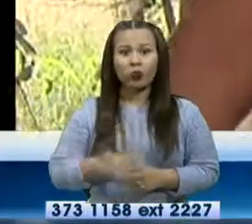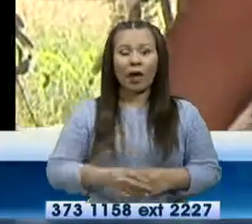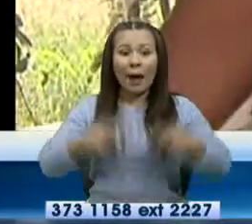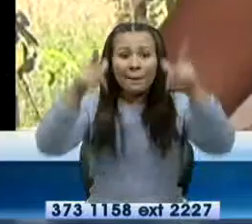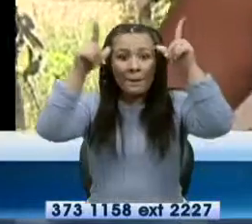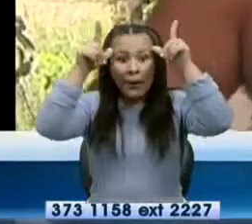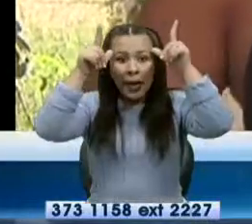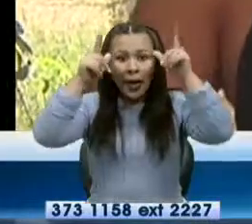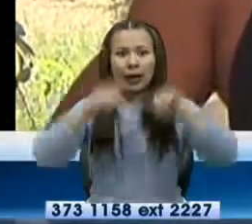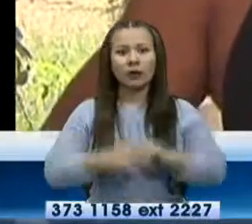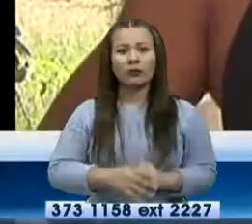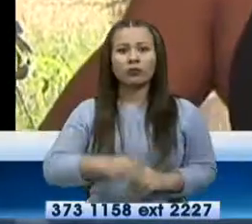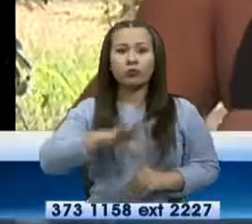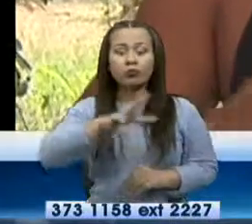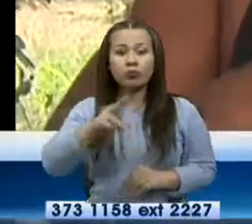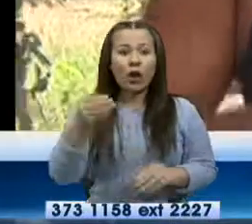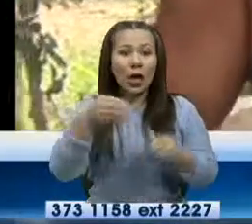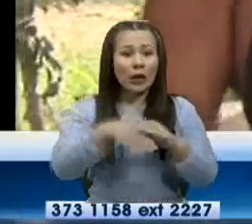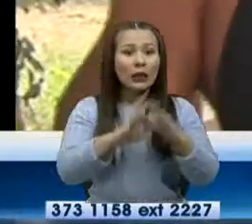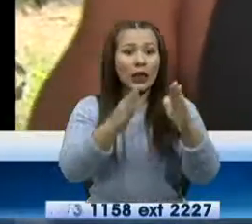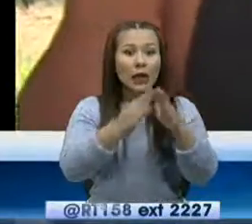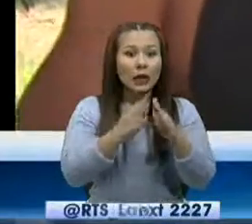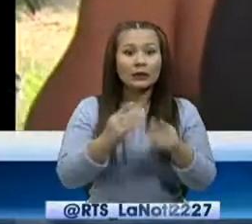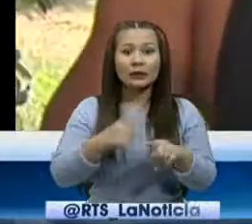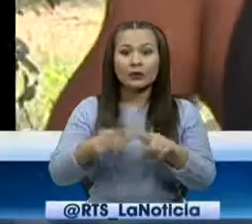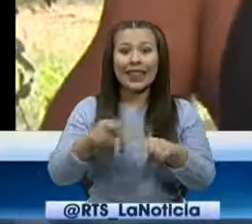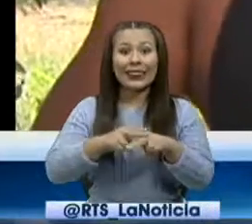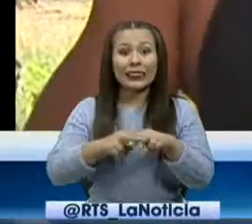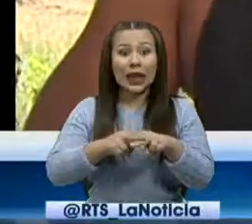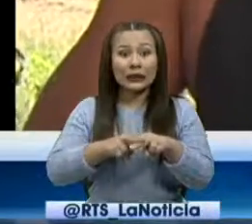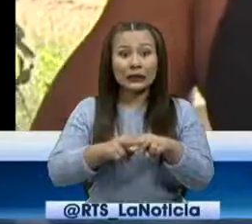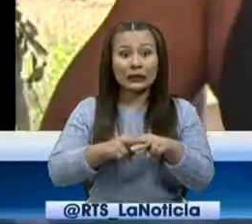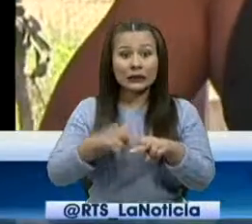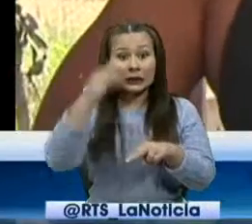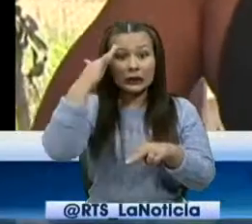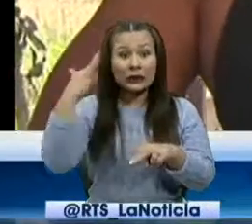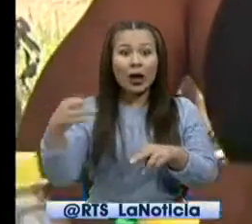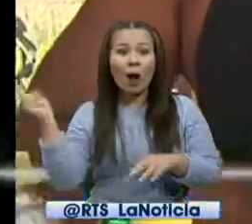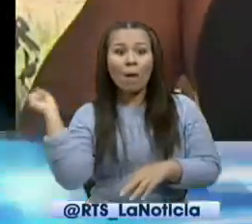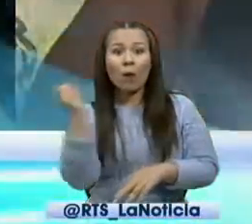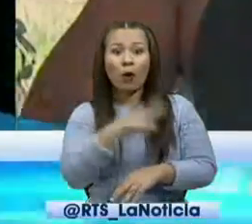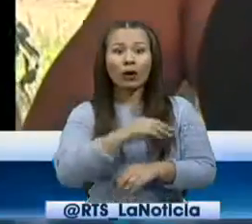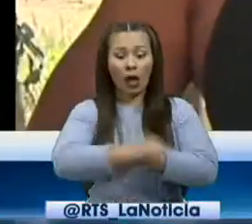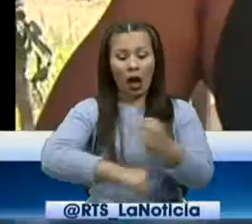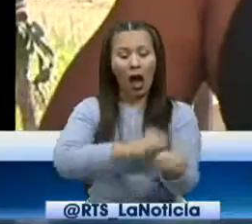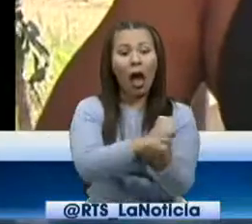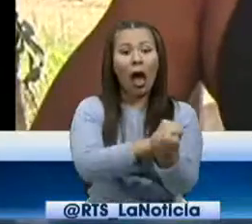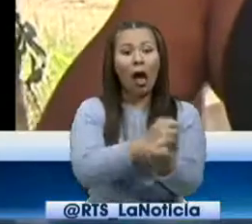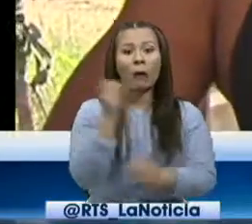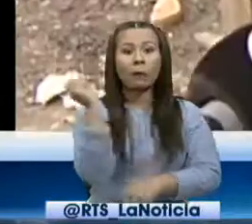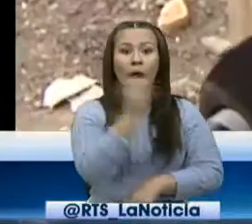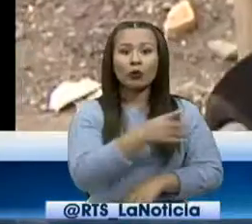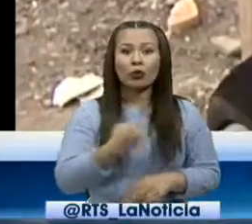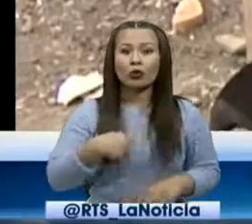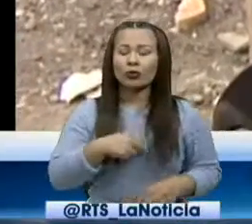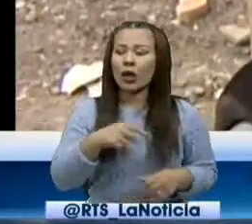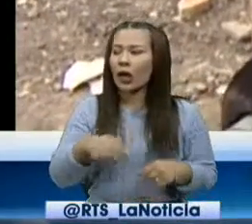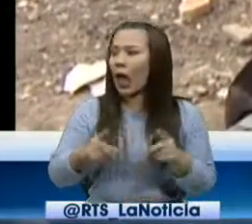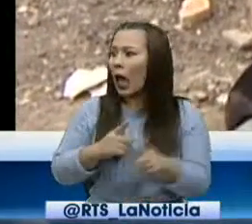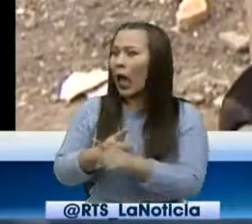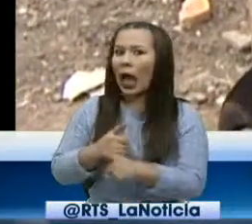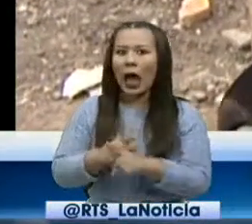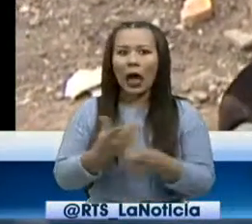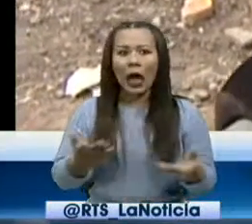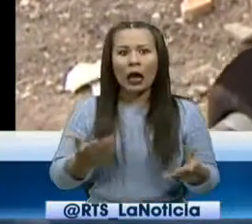Ganado, se meten a las casas. O vienen y dejan los taxis botados, los taxistas amarrados por allá. Yeah. Eso sucede siempre. Casas que están